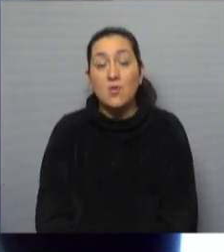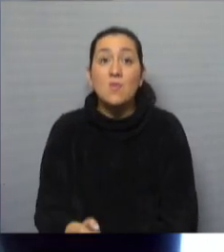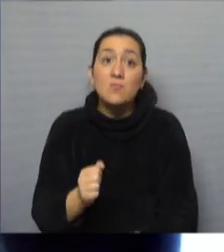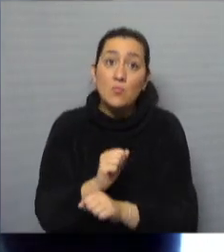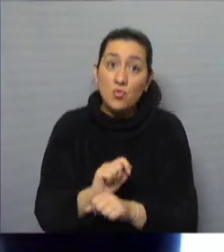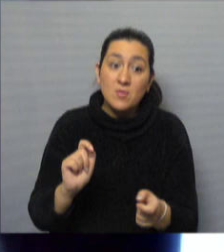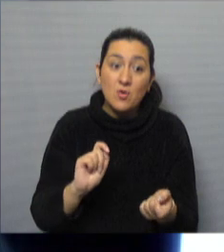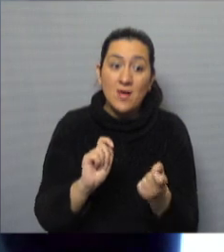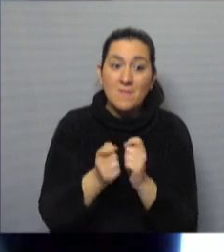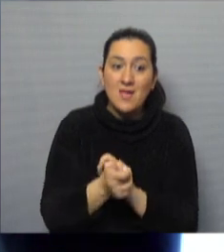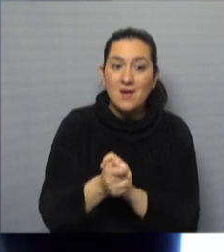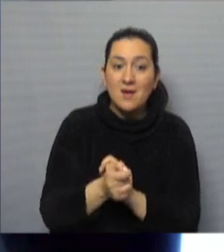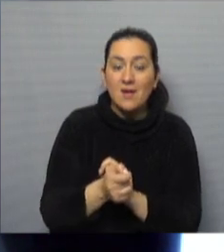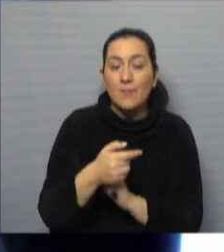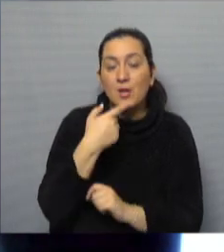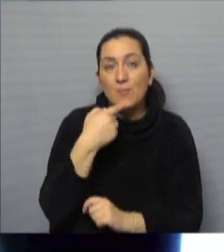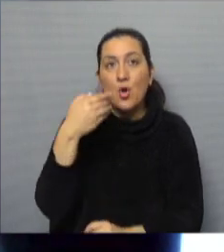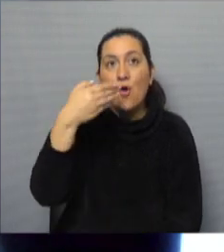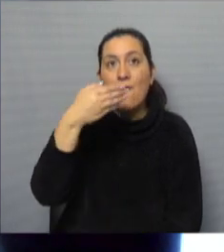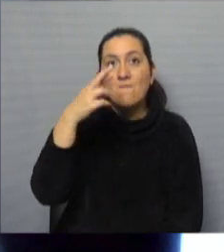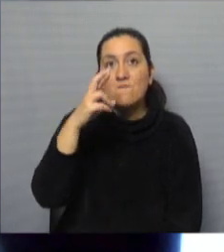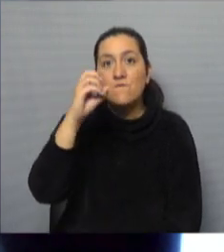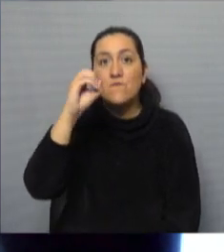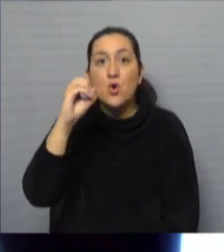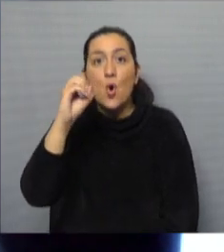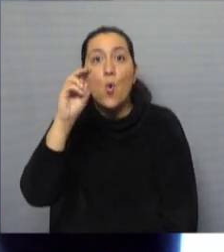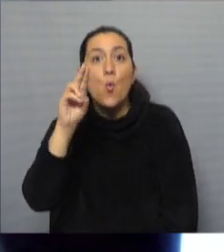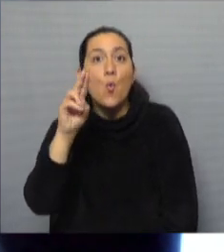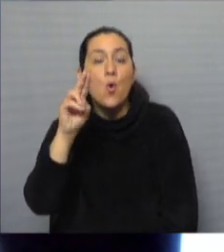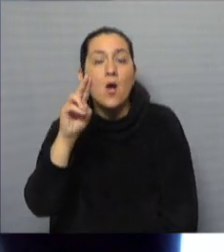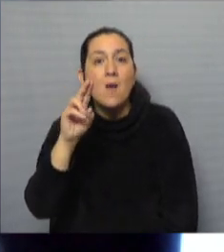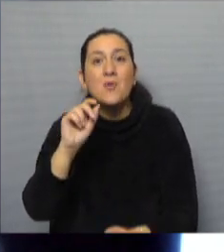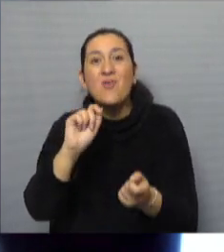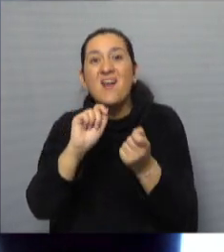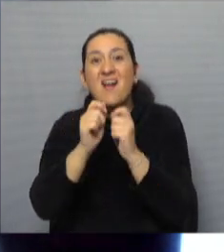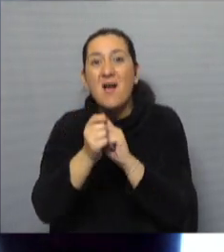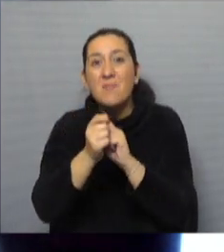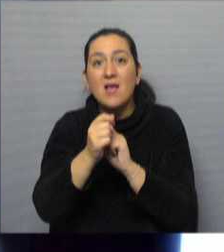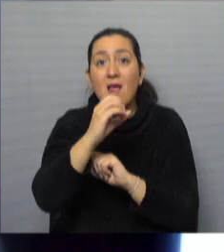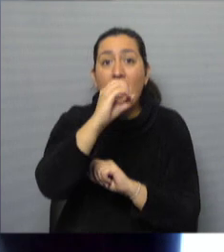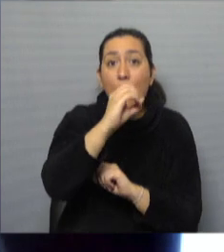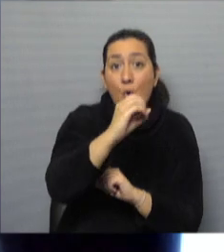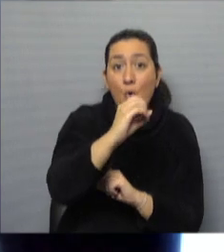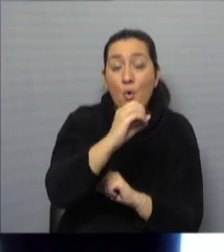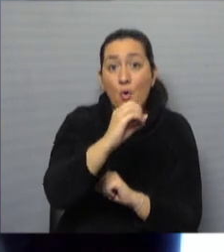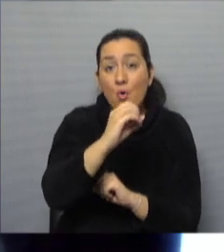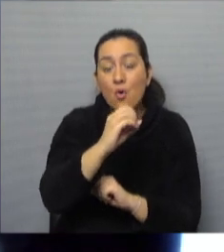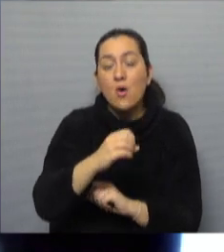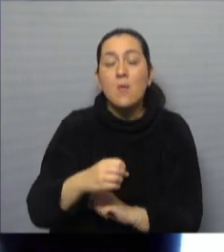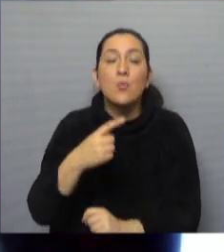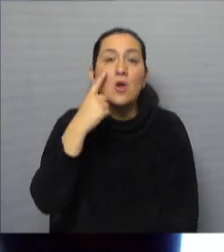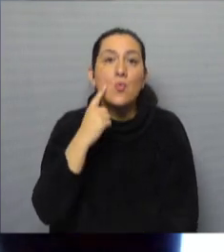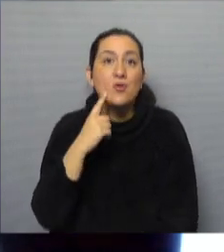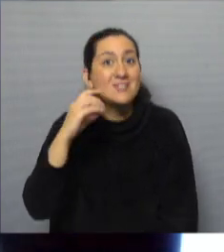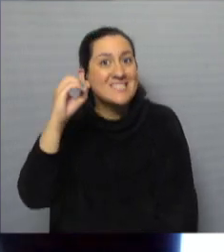cambiar lado del perú por un cero y en de esa forma simular que estamos entrando a una página del banco